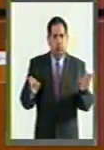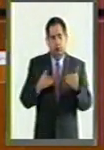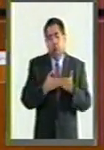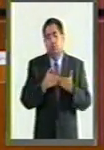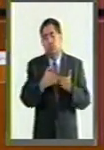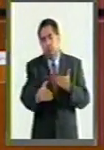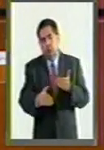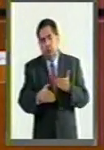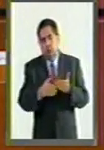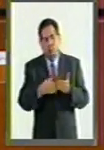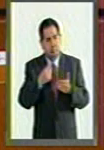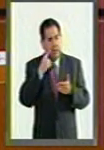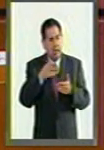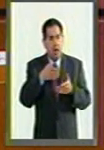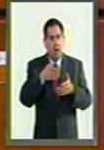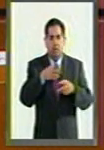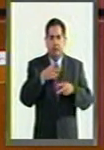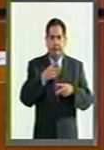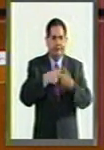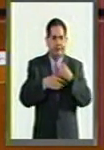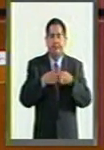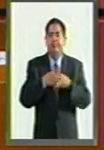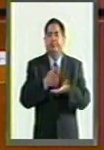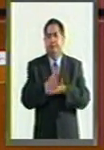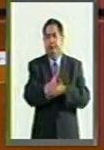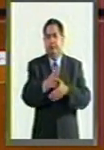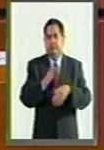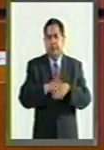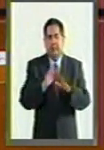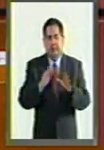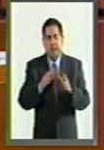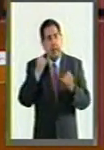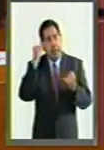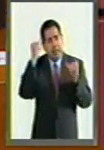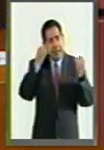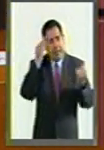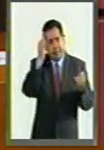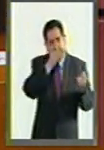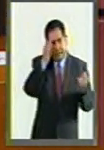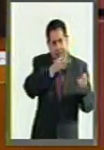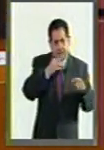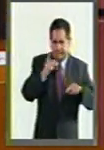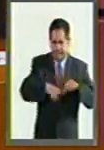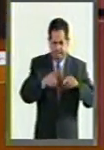abre ese edificio enmohecido lleno de